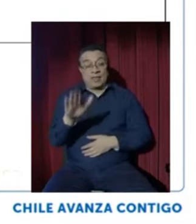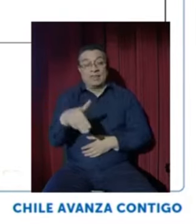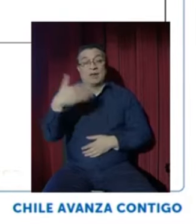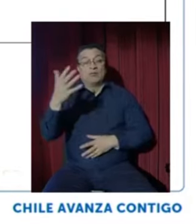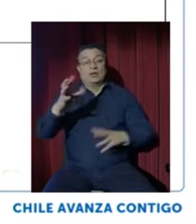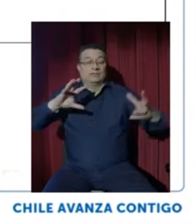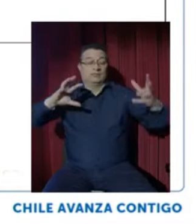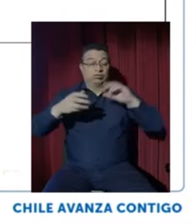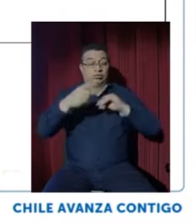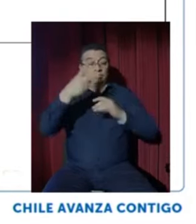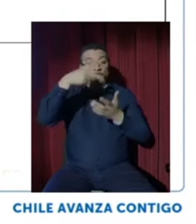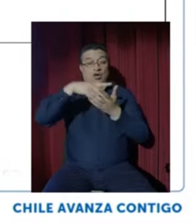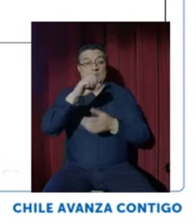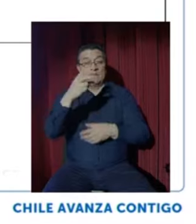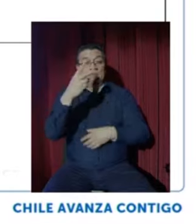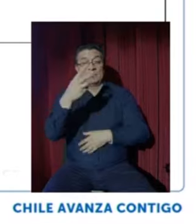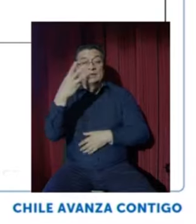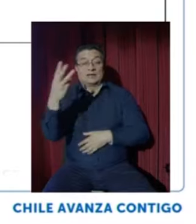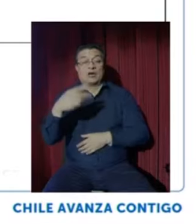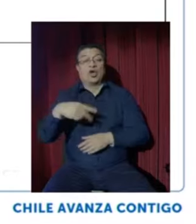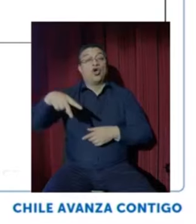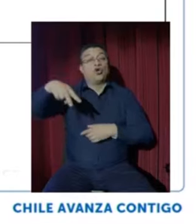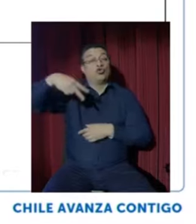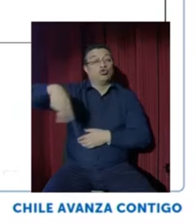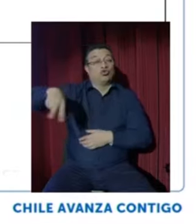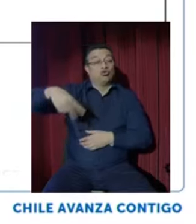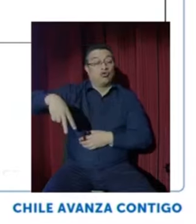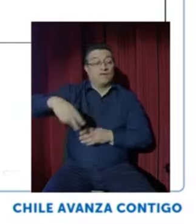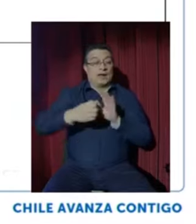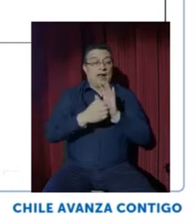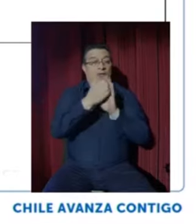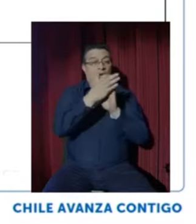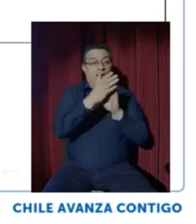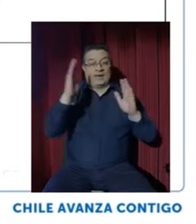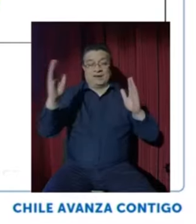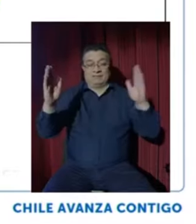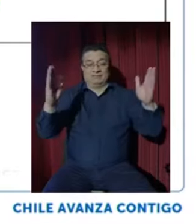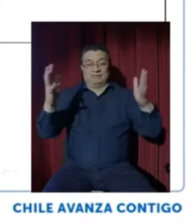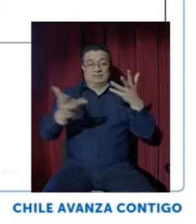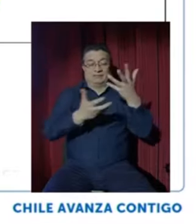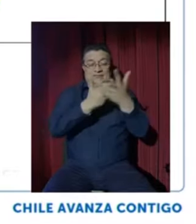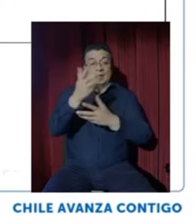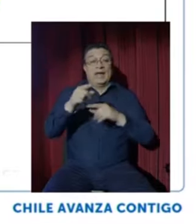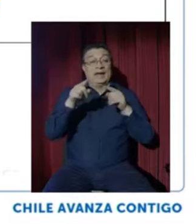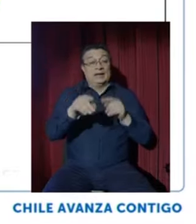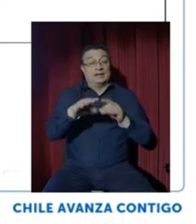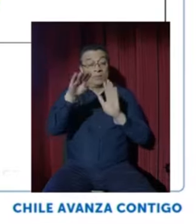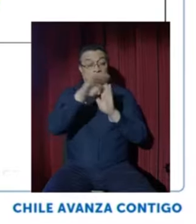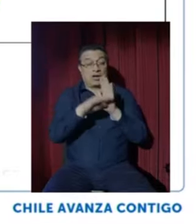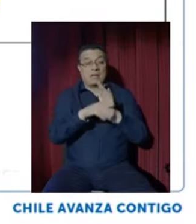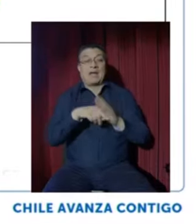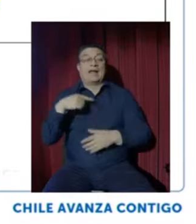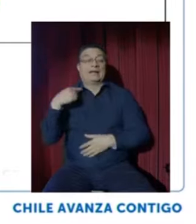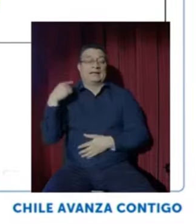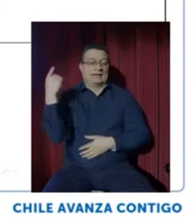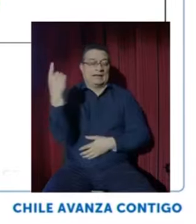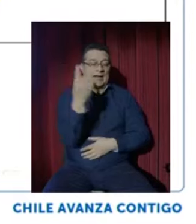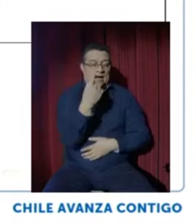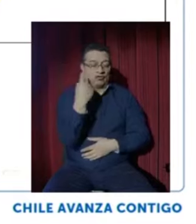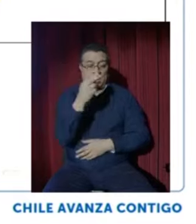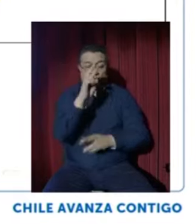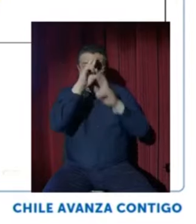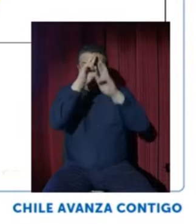del año 2023 entre las regiones del ñuble y la araucanía y este programa que es a nivel nacional eh es